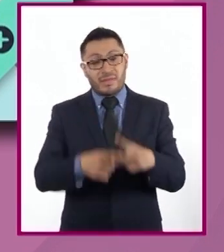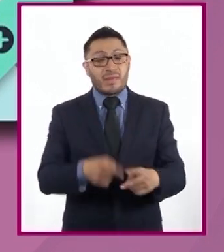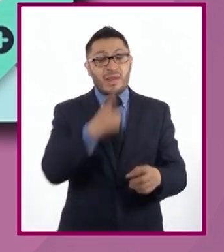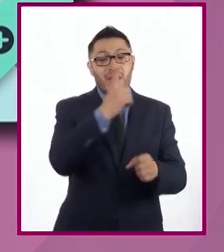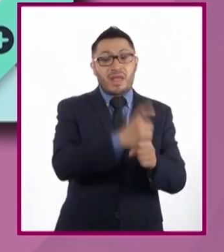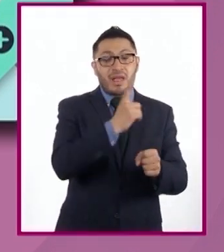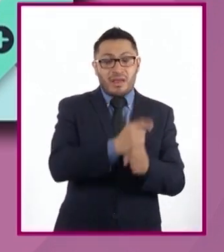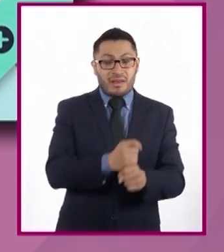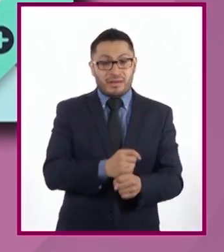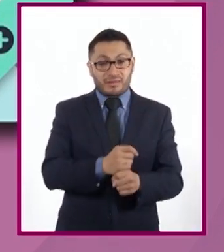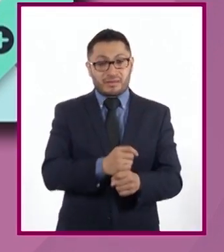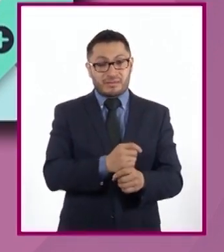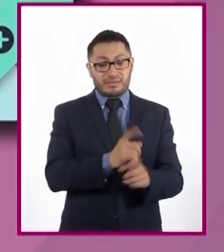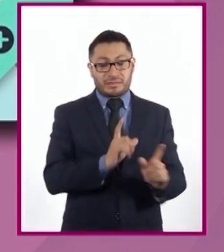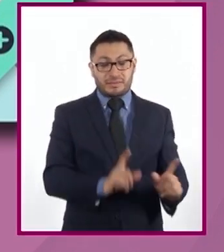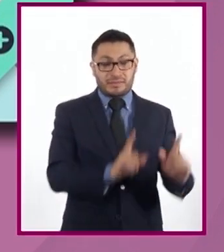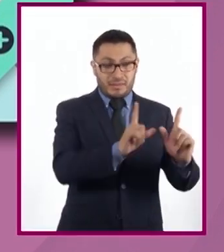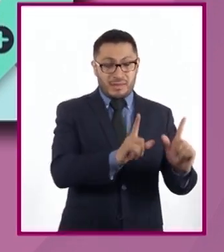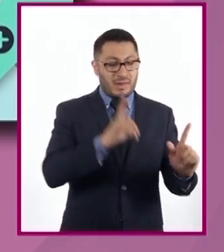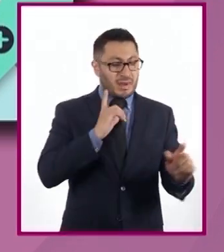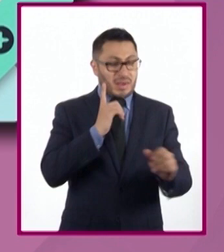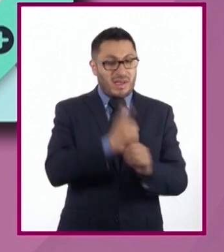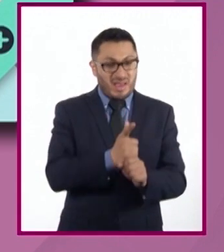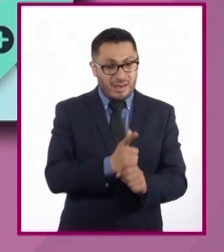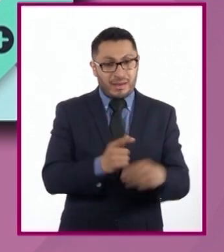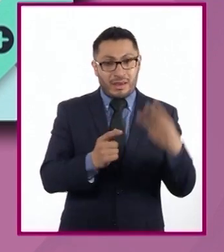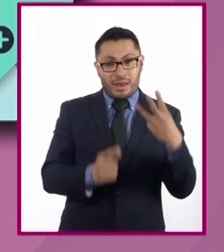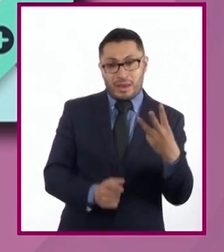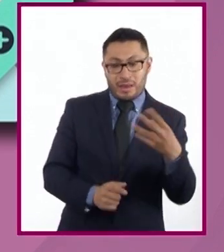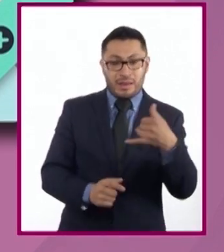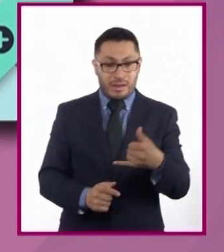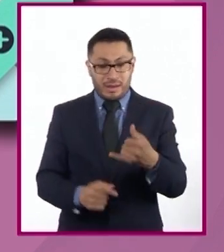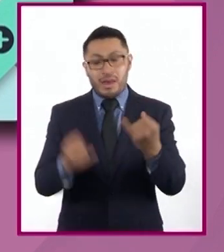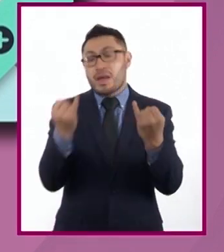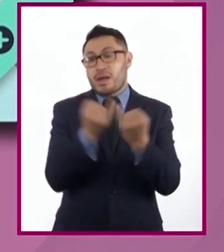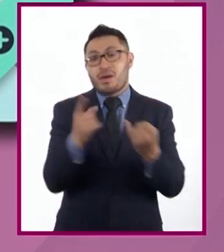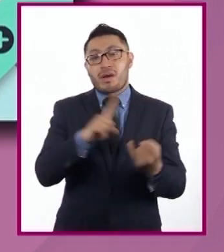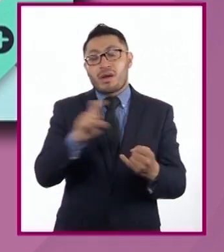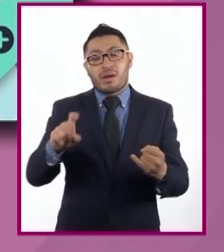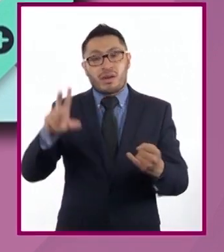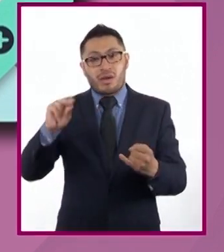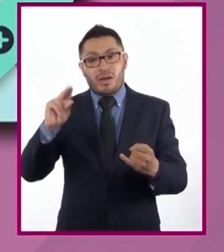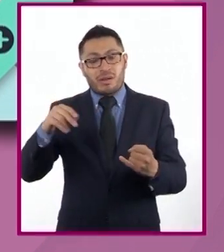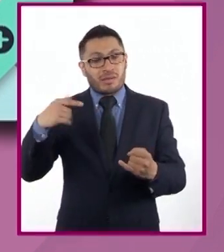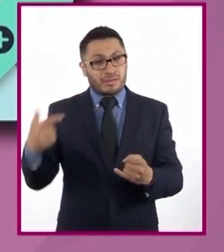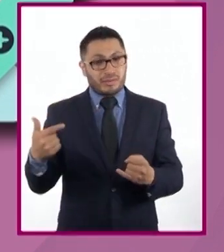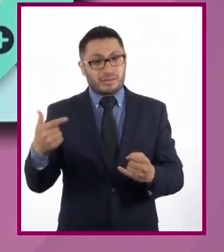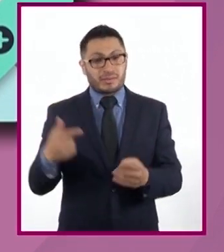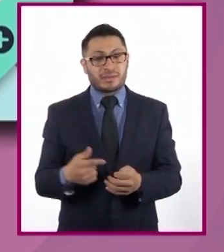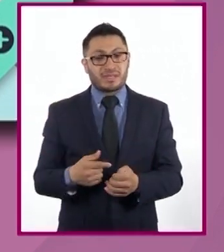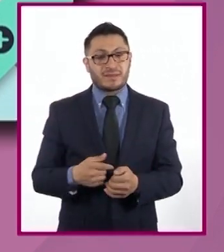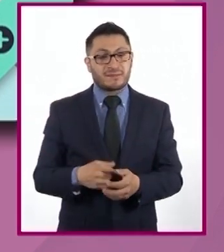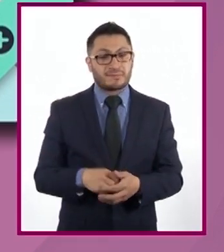miembro de la ecuación y obtenemos 3y igual a 180 grados.